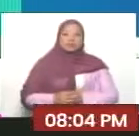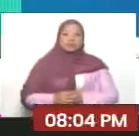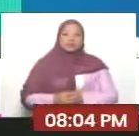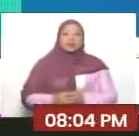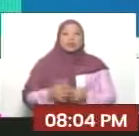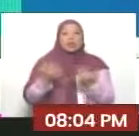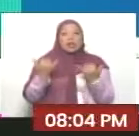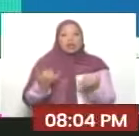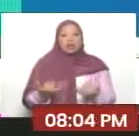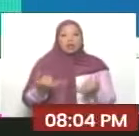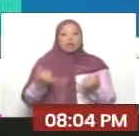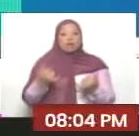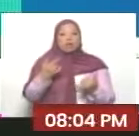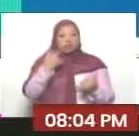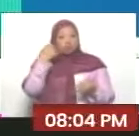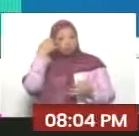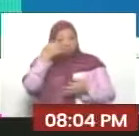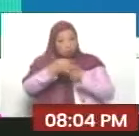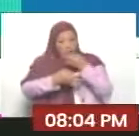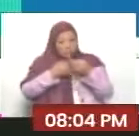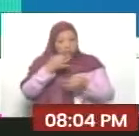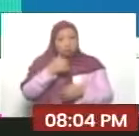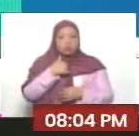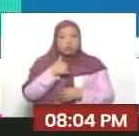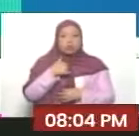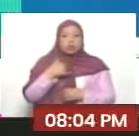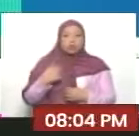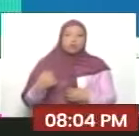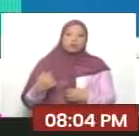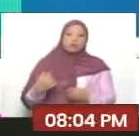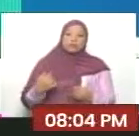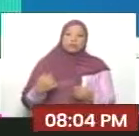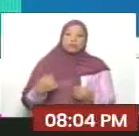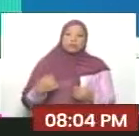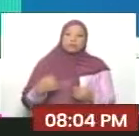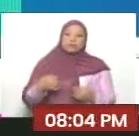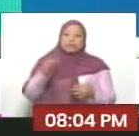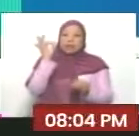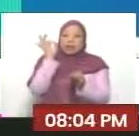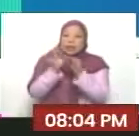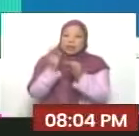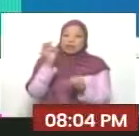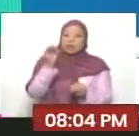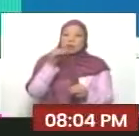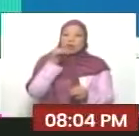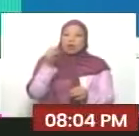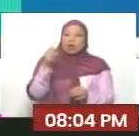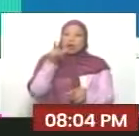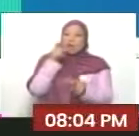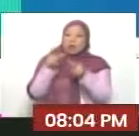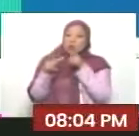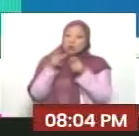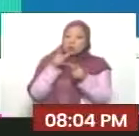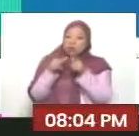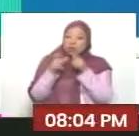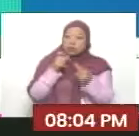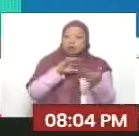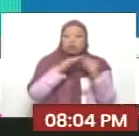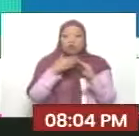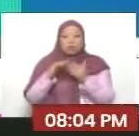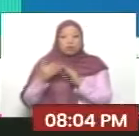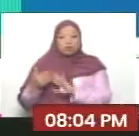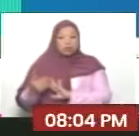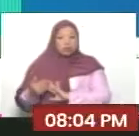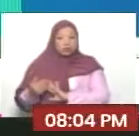Ahí es donde está el detalle. Yo vengo observando el éxito de Miranda en sus consultas comunales, en